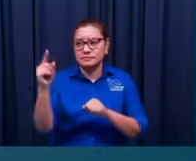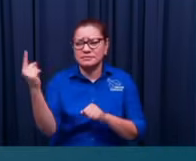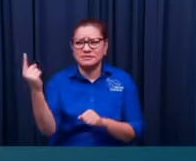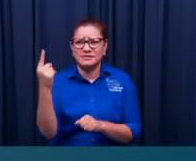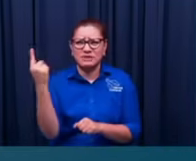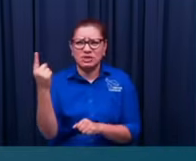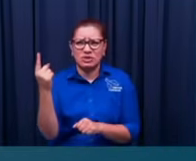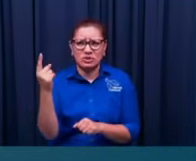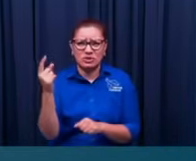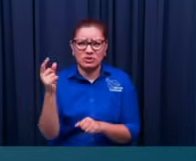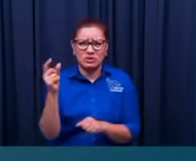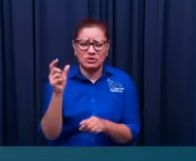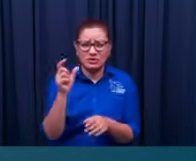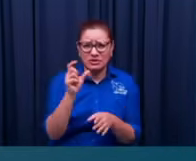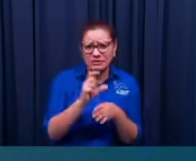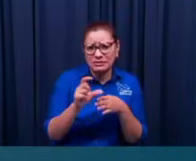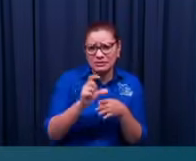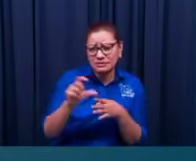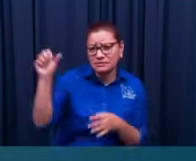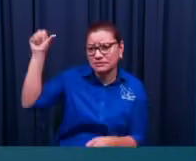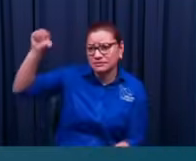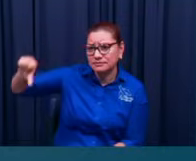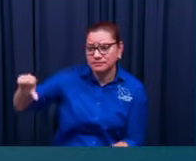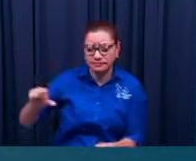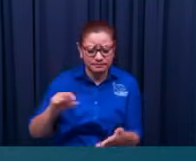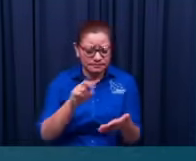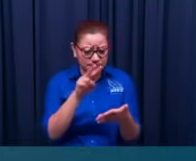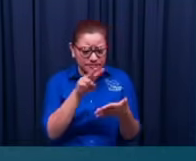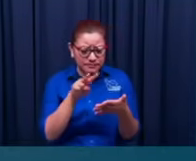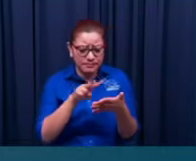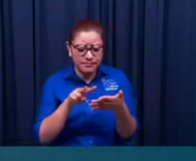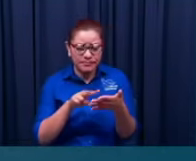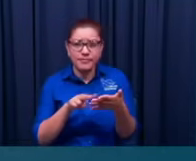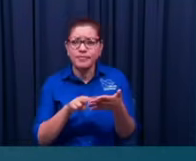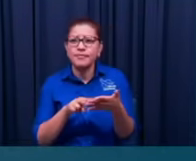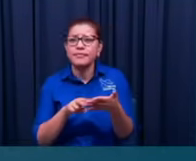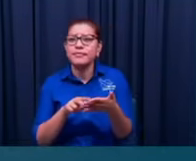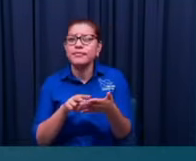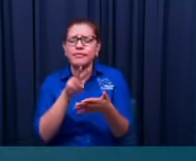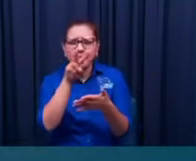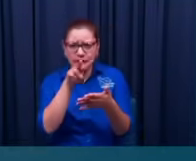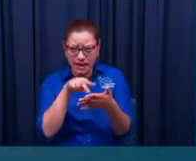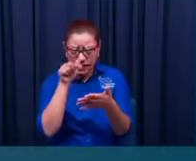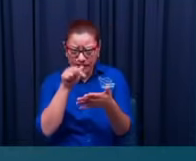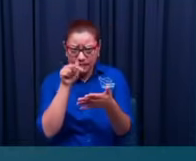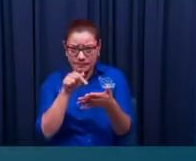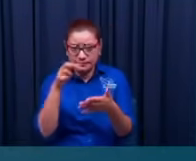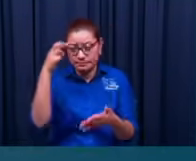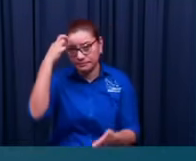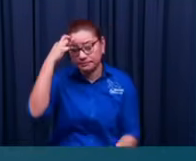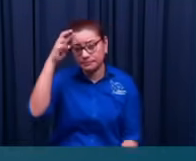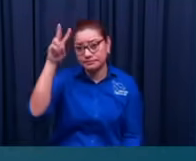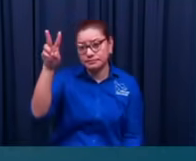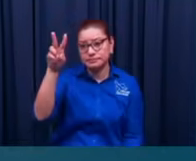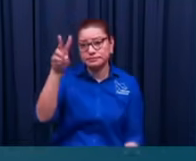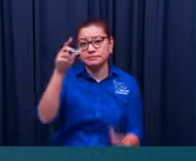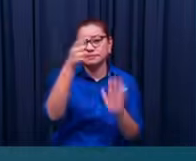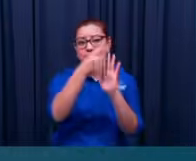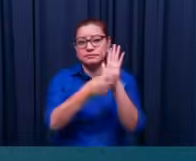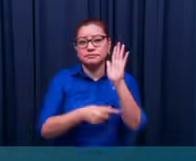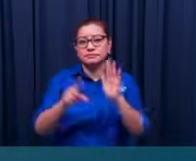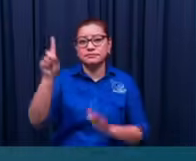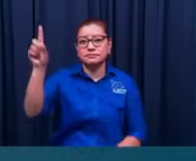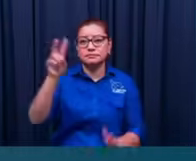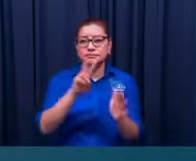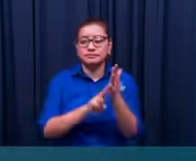Si leemos el texto así rápidamente, si quiere lo leemos, porque es Proverbios, ¿qué le había dicho? 1:15,